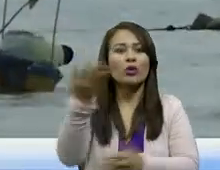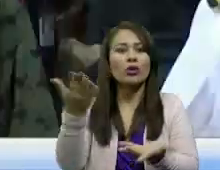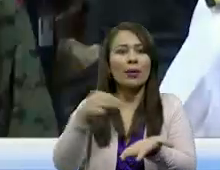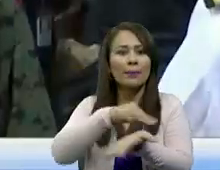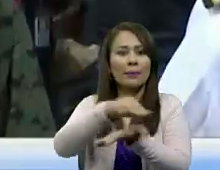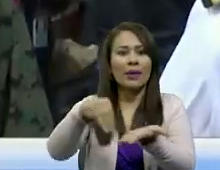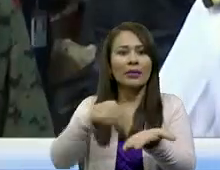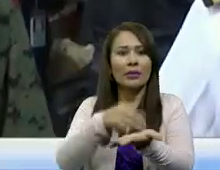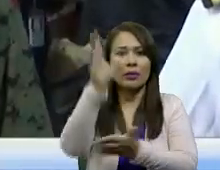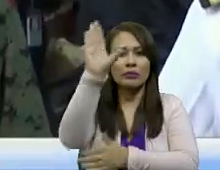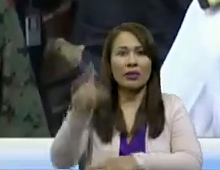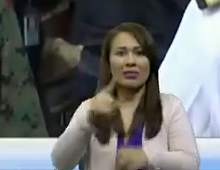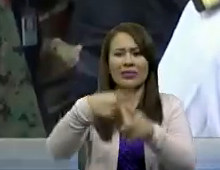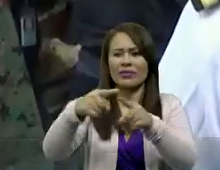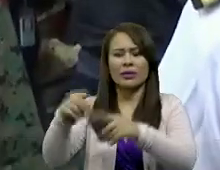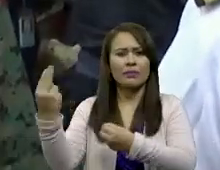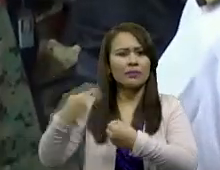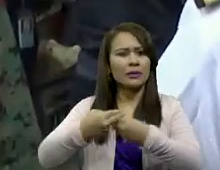en los operativos.